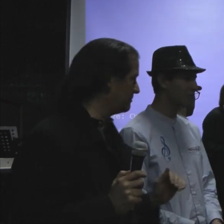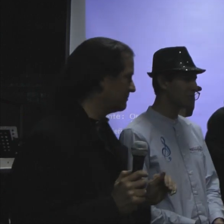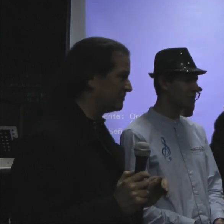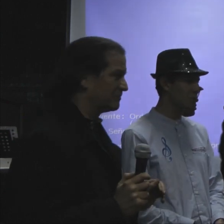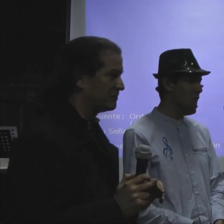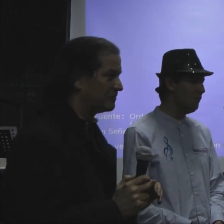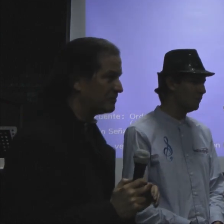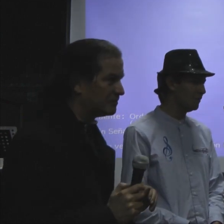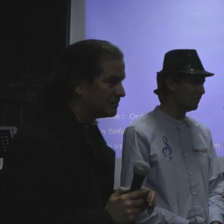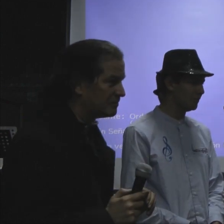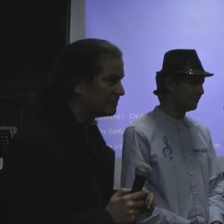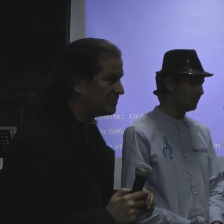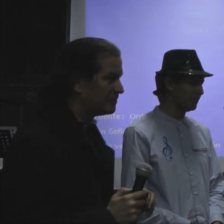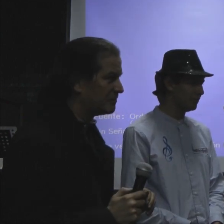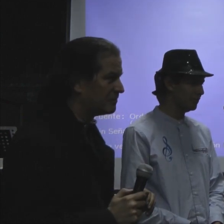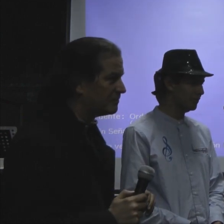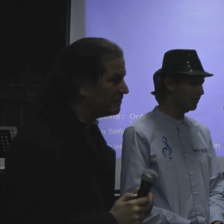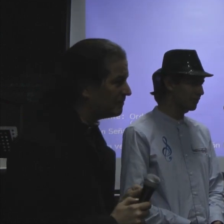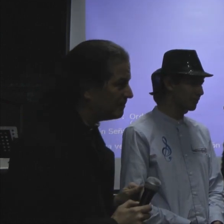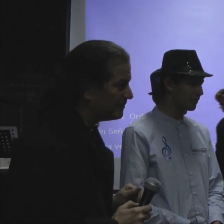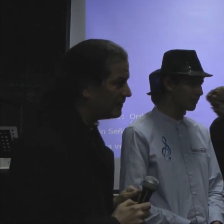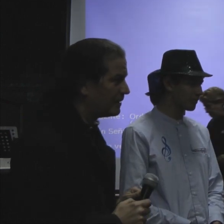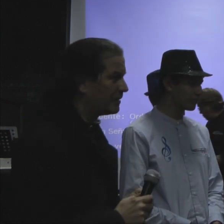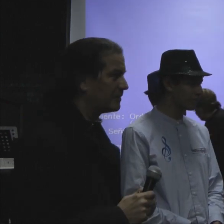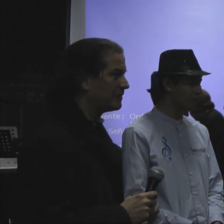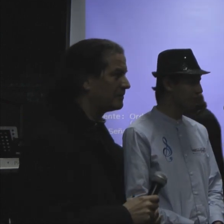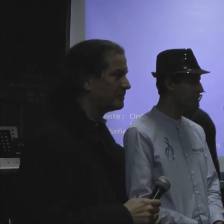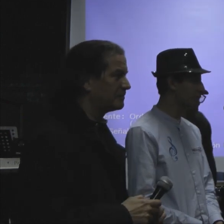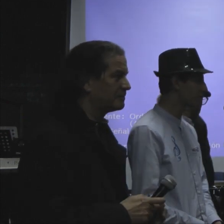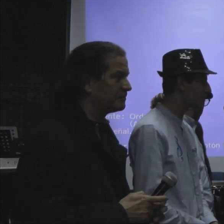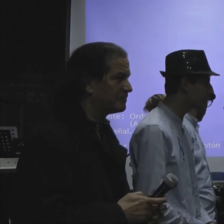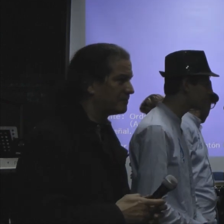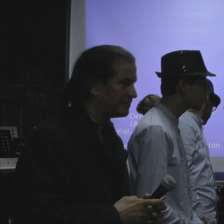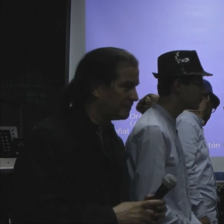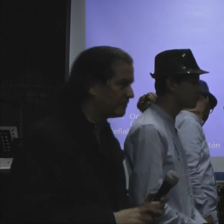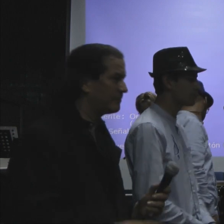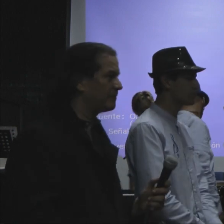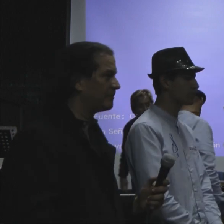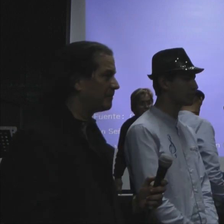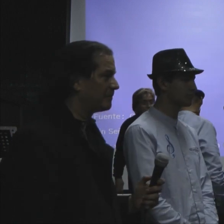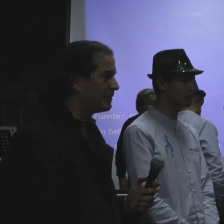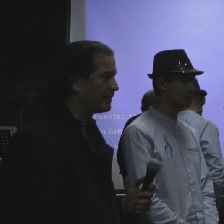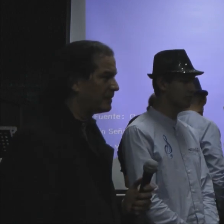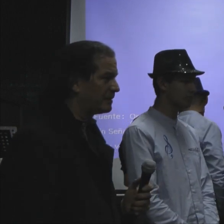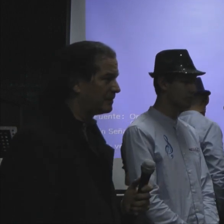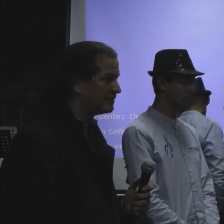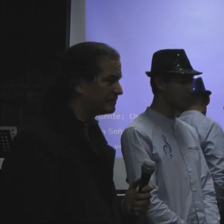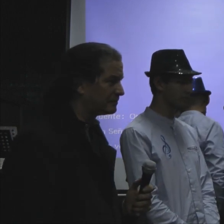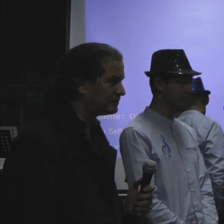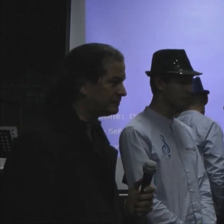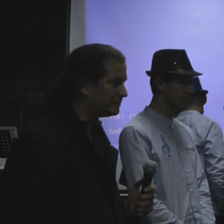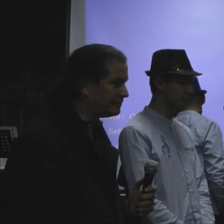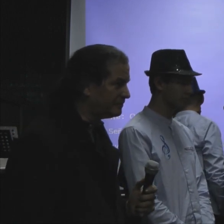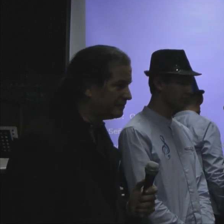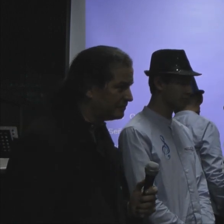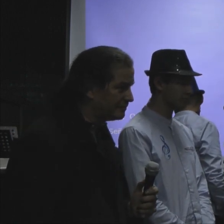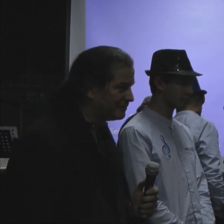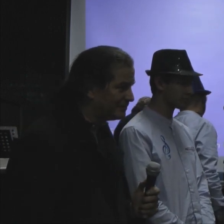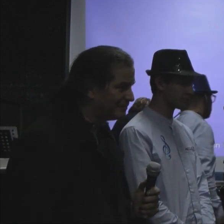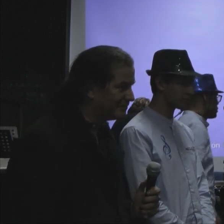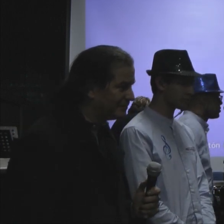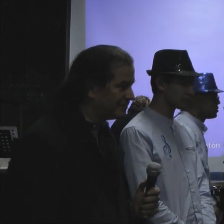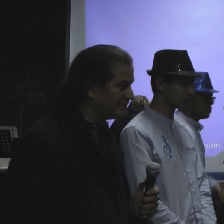maestro. Es decir, interesado por el proceso de ustedes, visitándolos porque ustedes llevan trabajo, pero quiero que ustedes